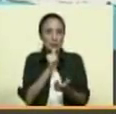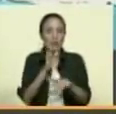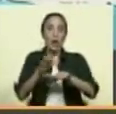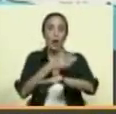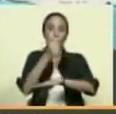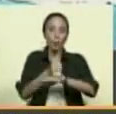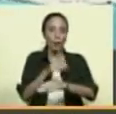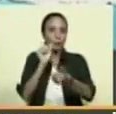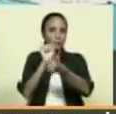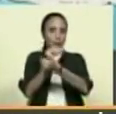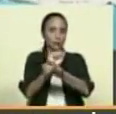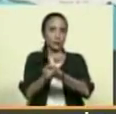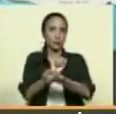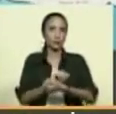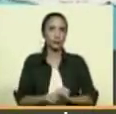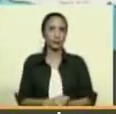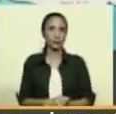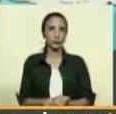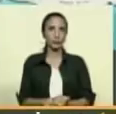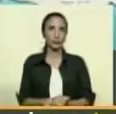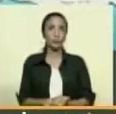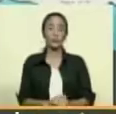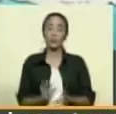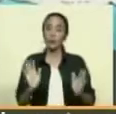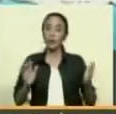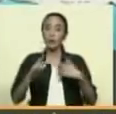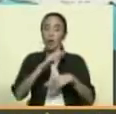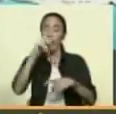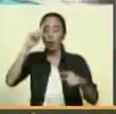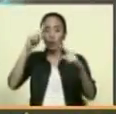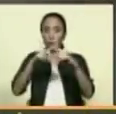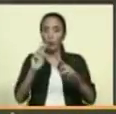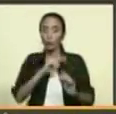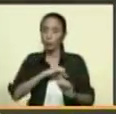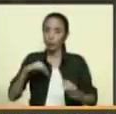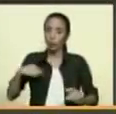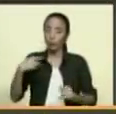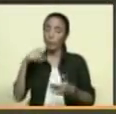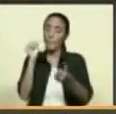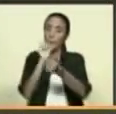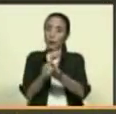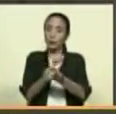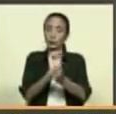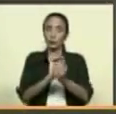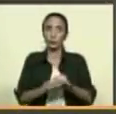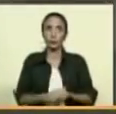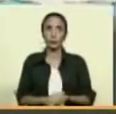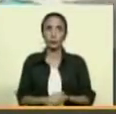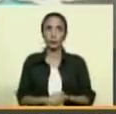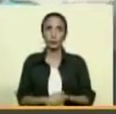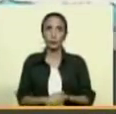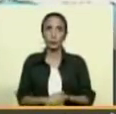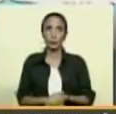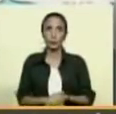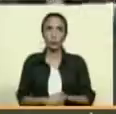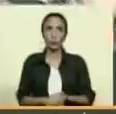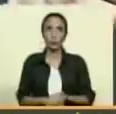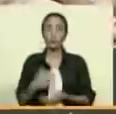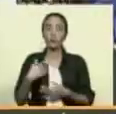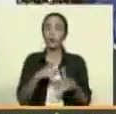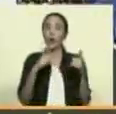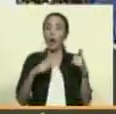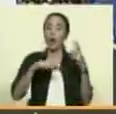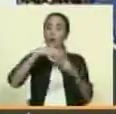Y tenemos que hacer, y es la tarea principal que me comprometo ante ustedes, tenemos que hacer una